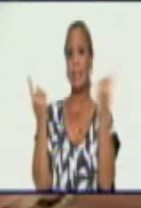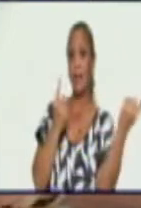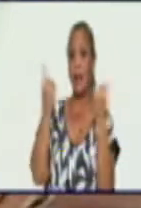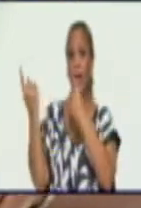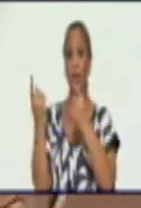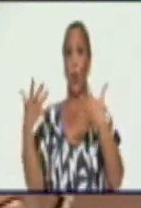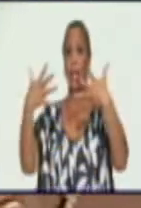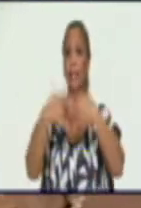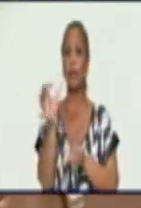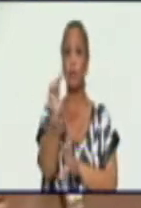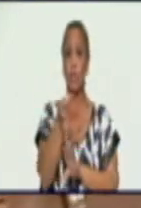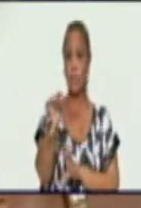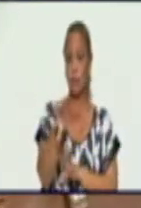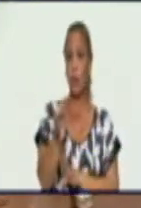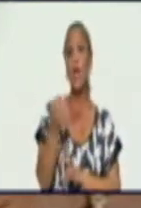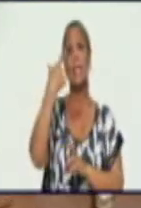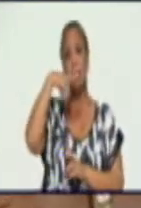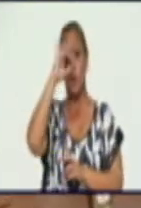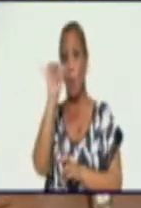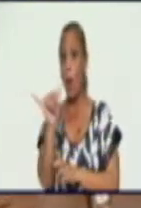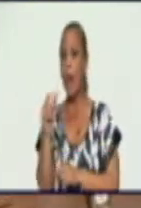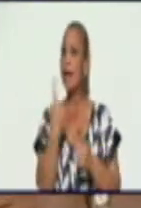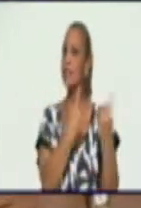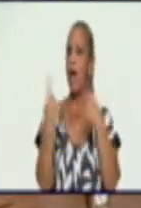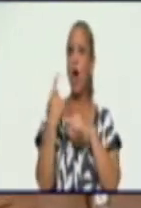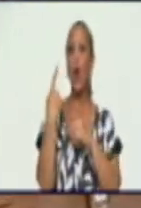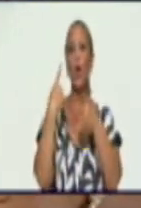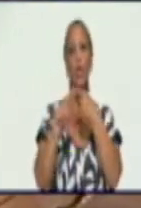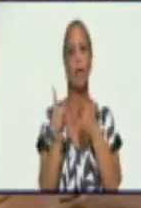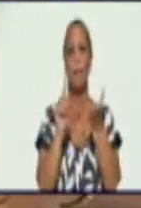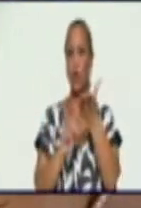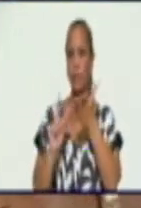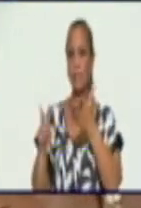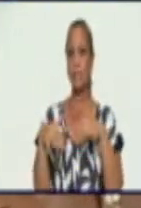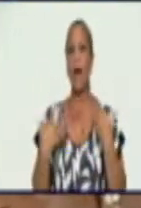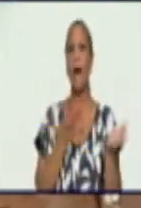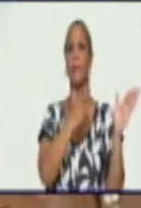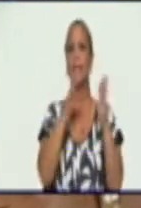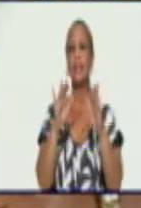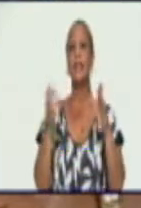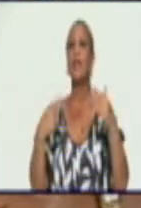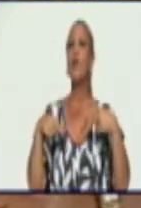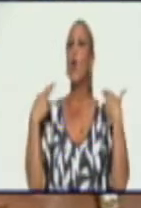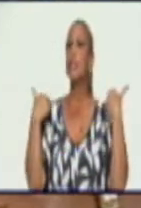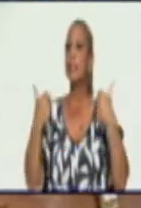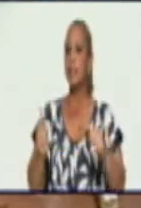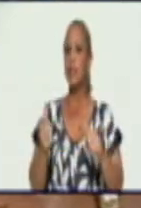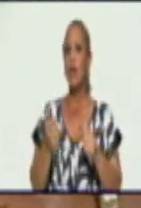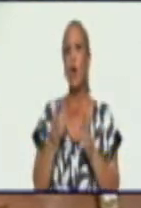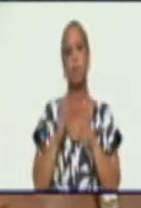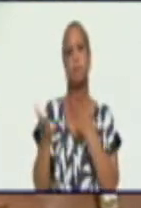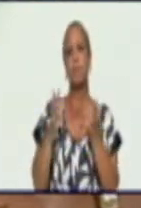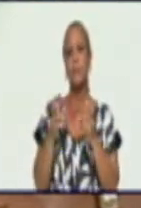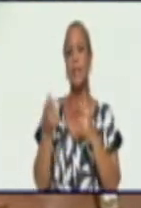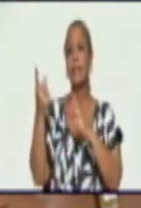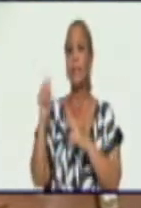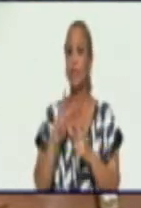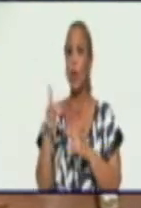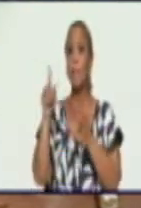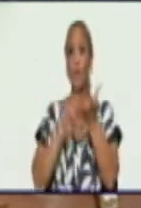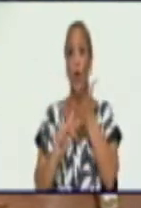municipios y hacia otras provincias por supuesto a partir de que los puestos de dirección tanto en provincias como en municipios